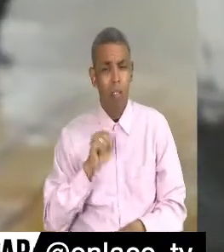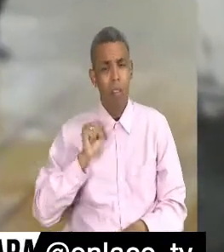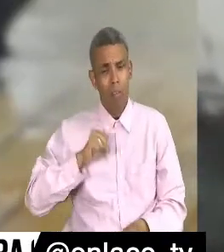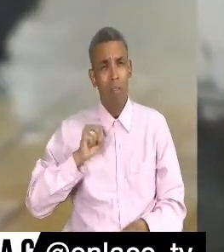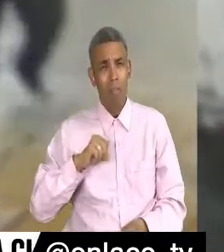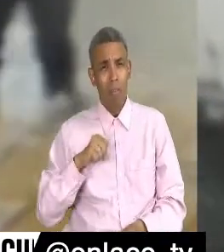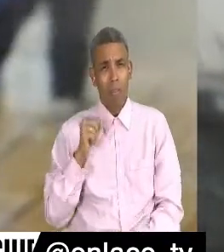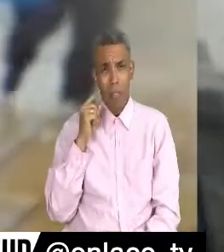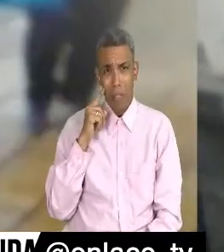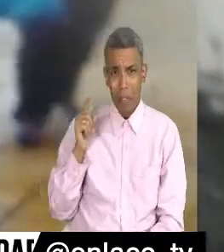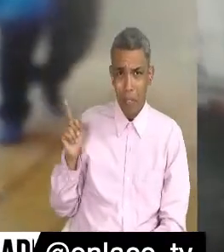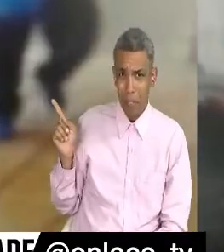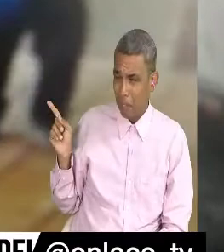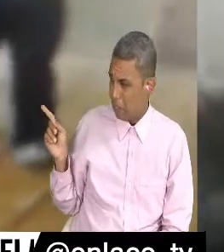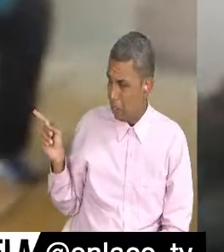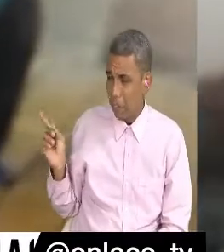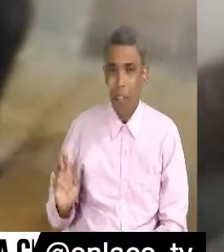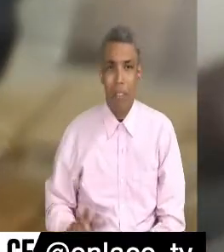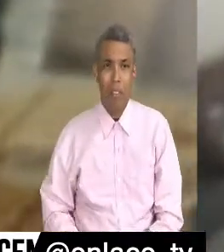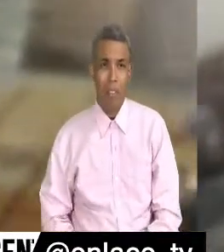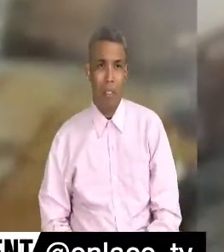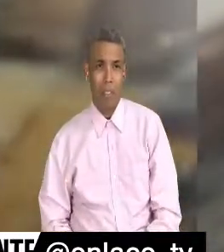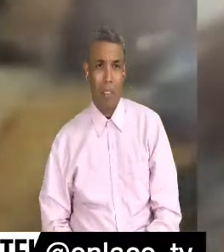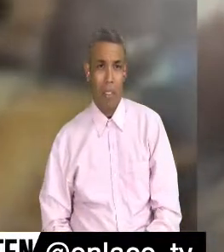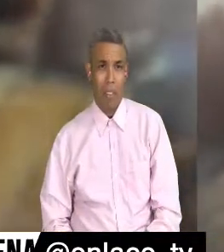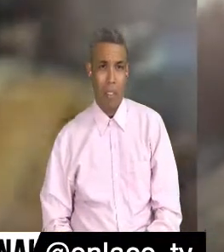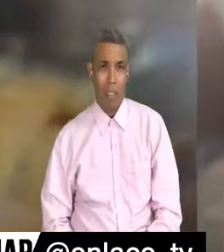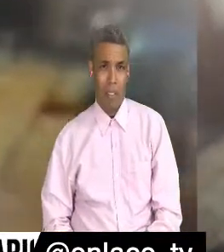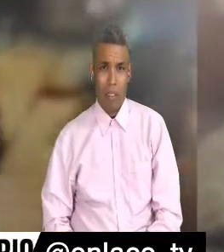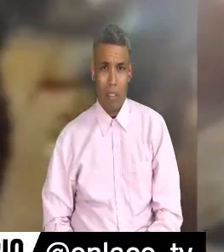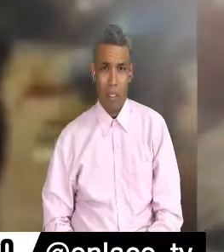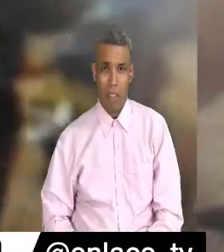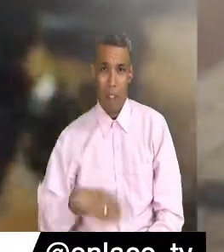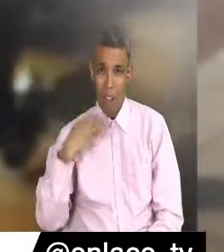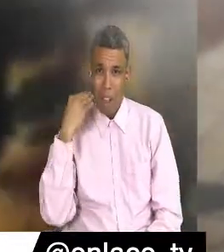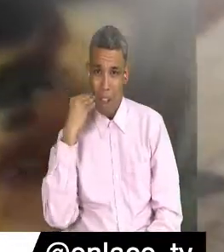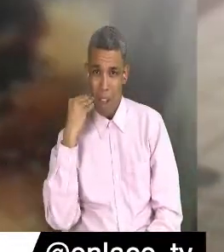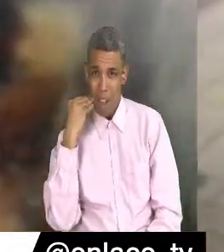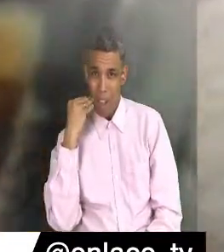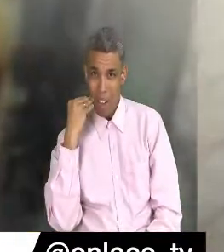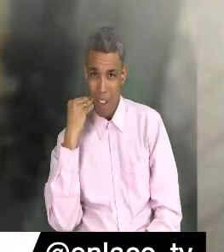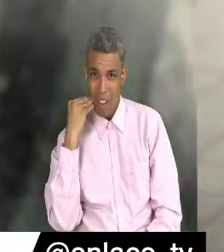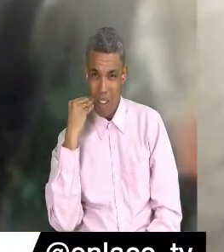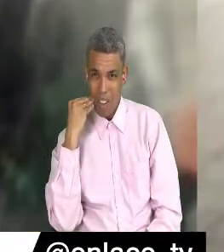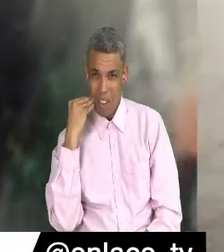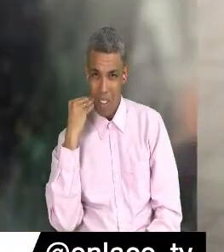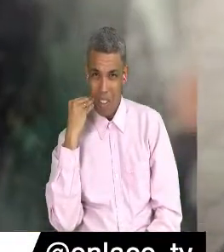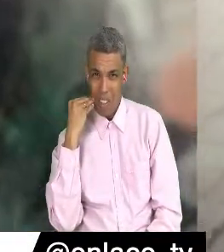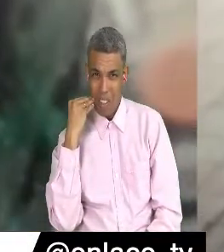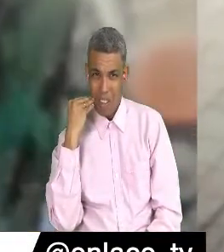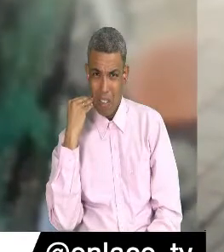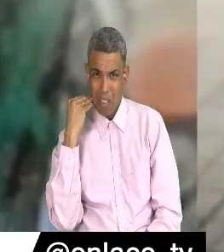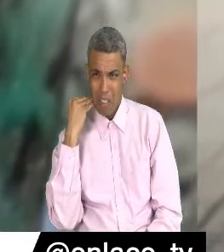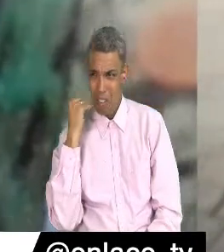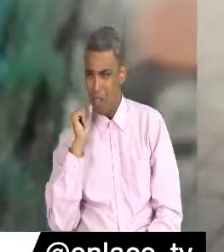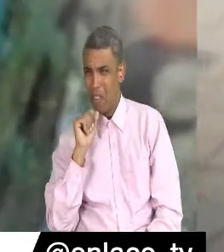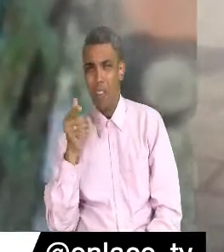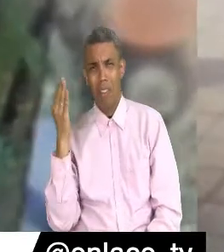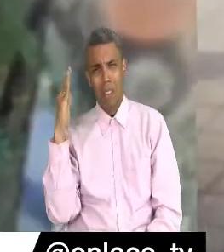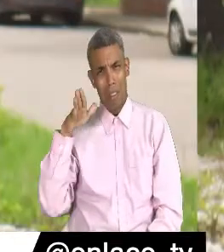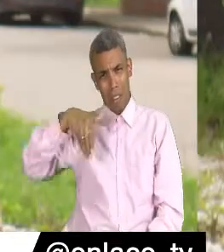aparece donde el muchacho llega y después de que la señora le dice, no, aquí no vive, aquí no conozco a ningún Javier. Y